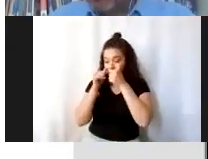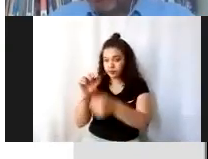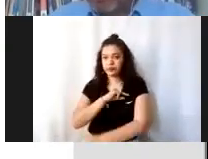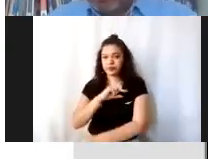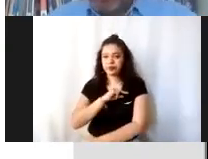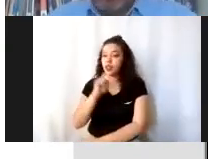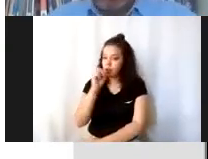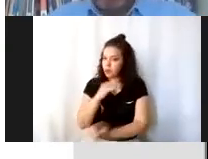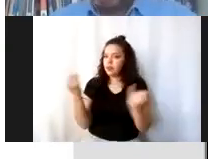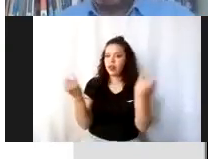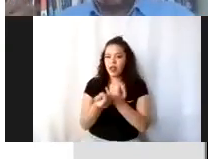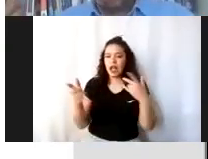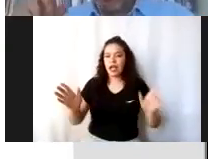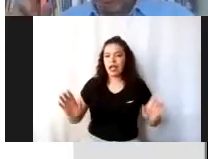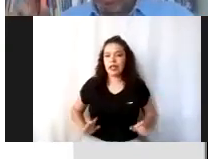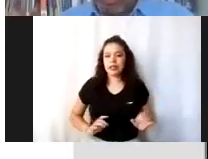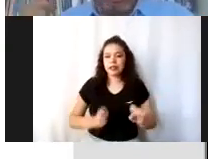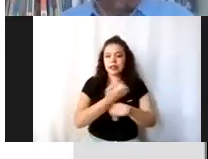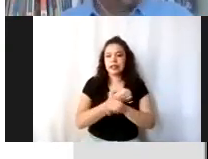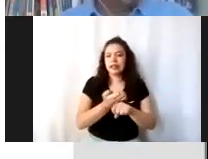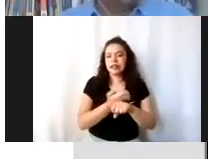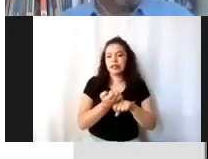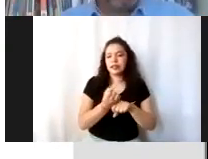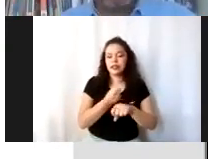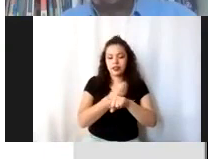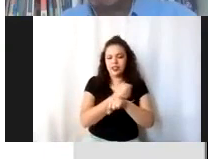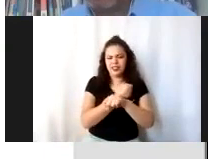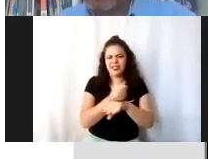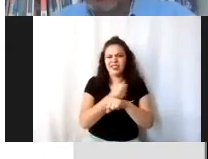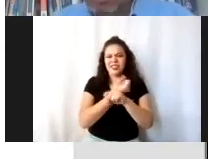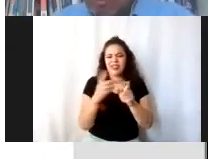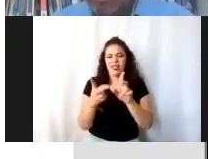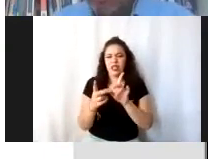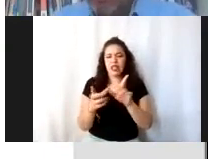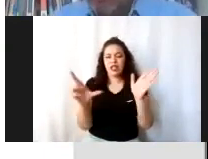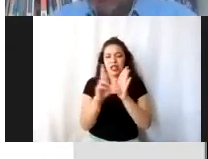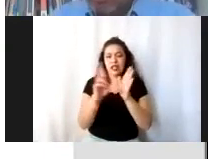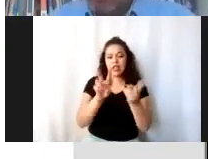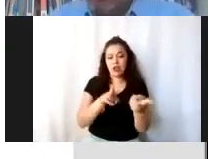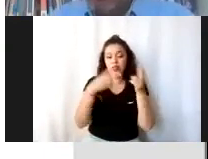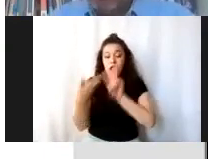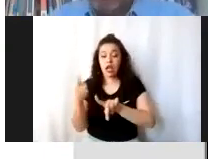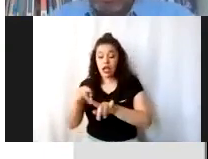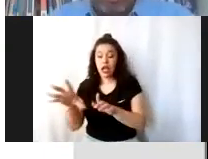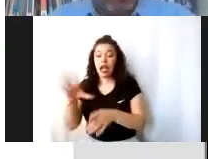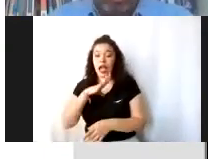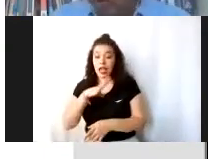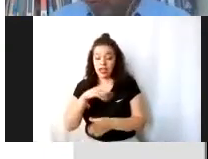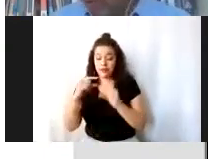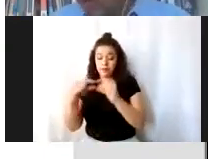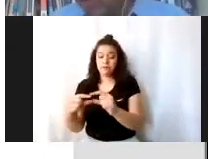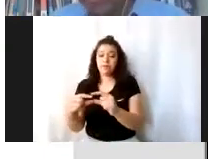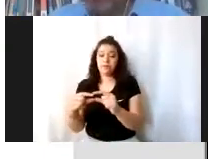también tenemos el tipo de sangre en el reverso de nuestra credencial que nos acredita.